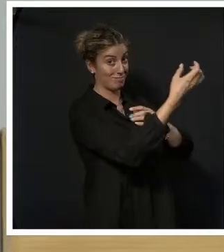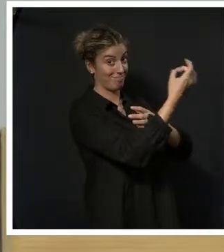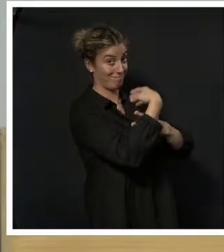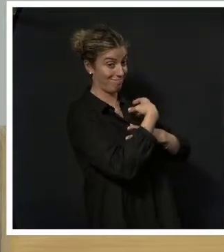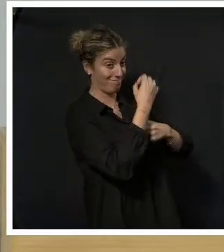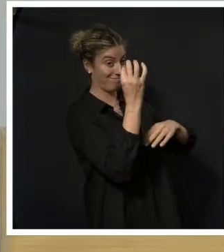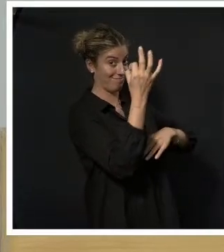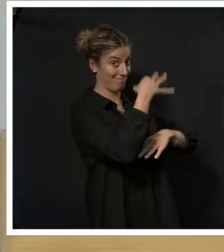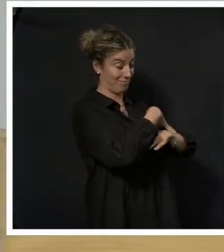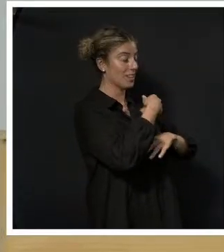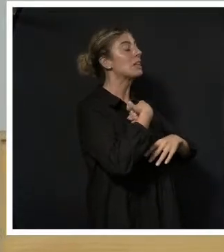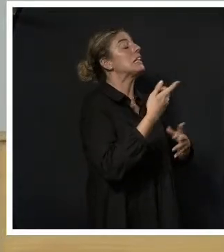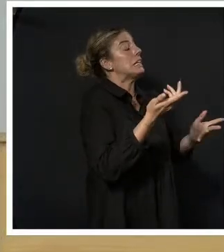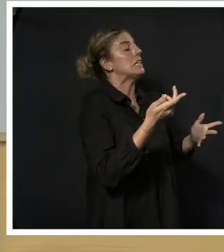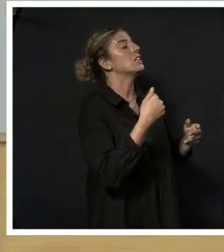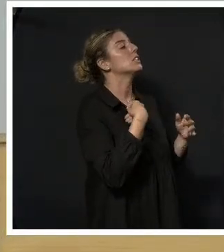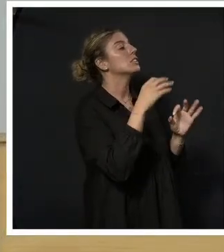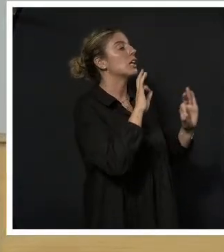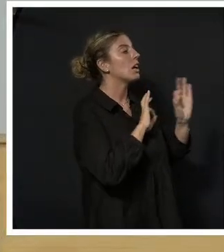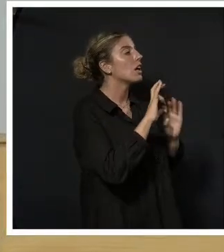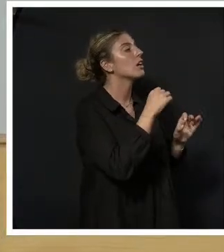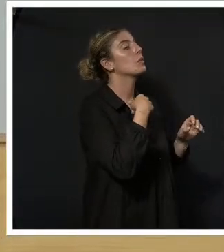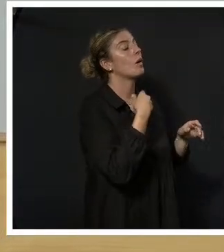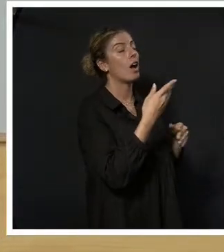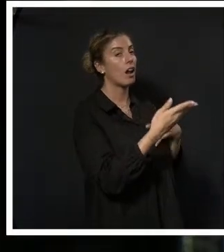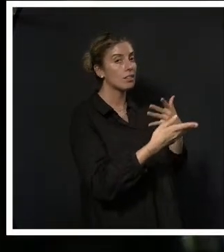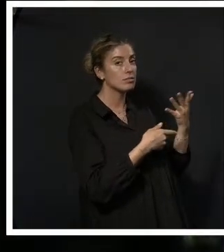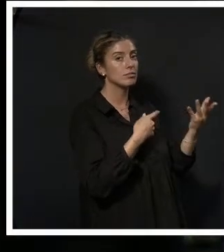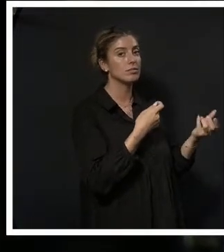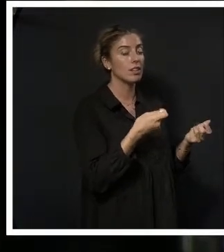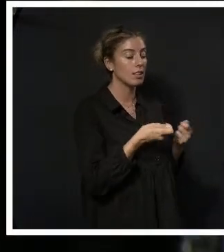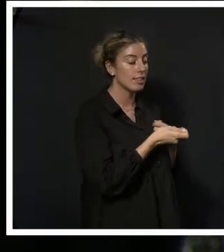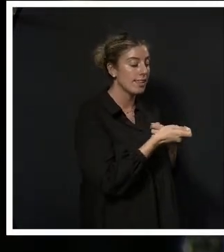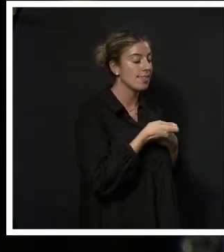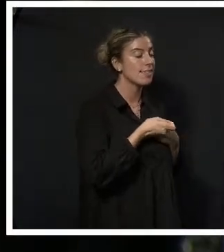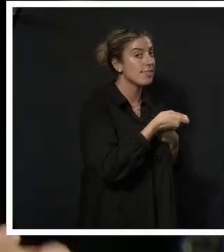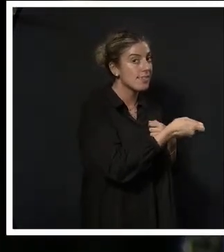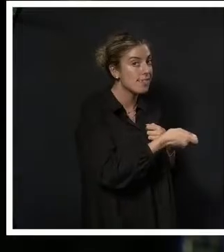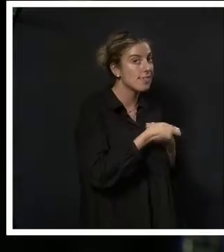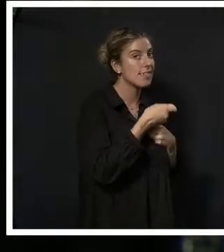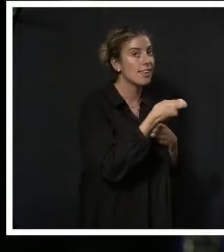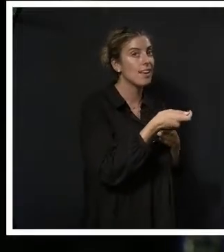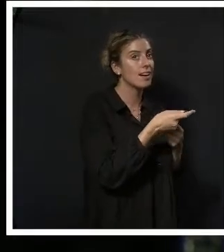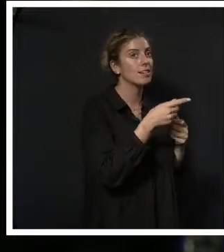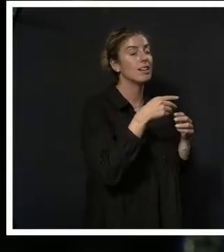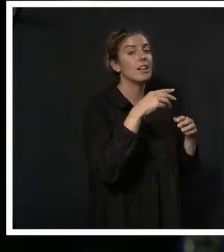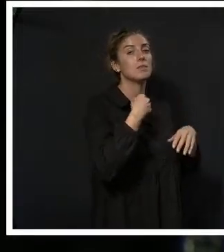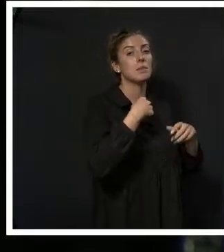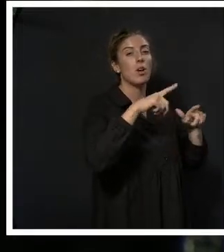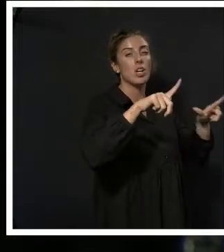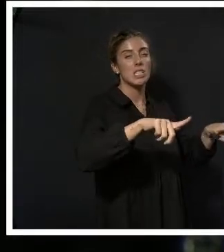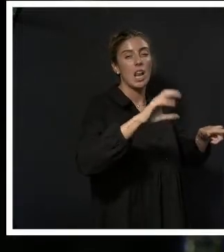que era hacían así teatro y empezaron también a meterme ahí un poco no mundo no teatro